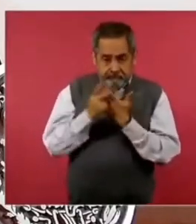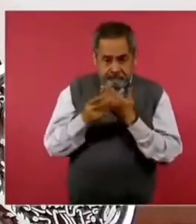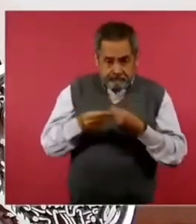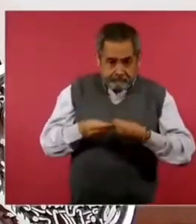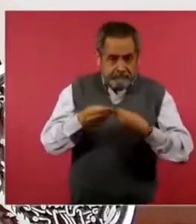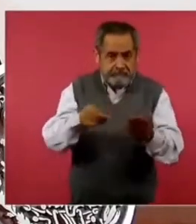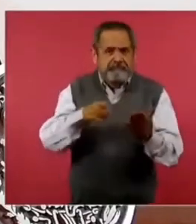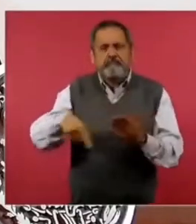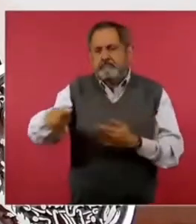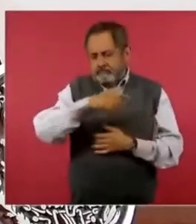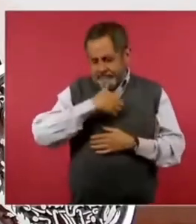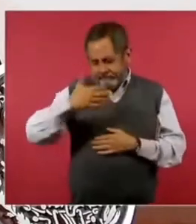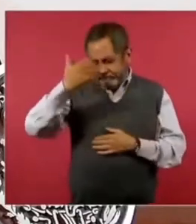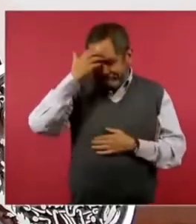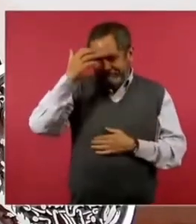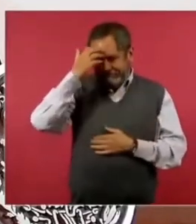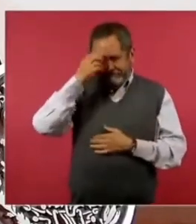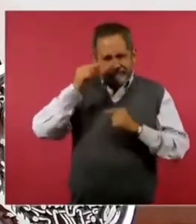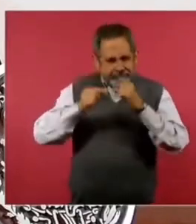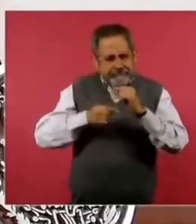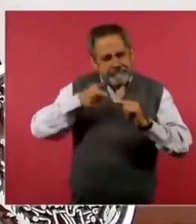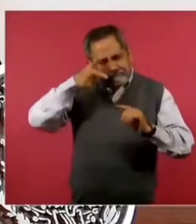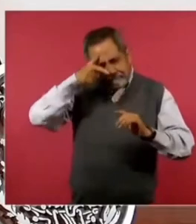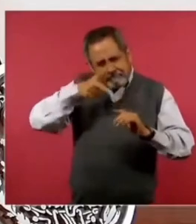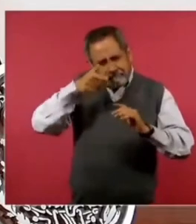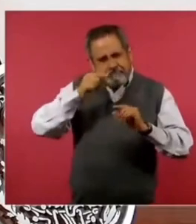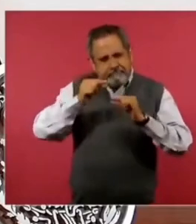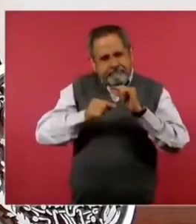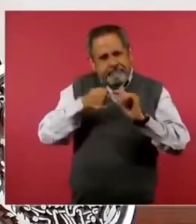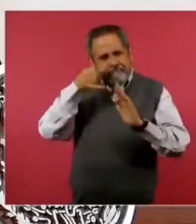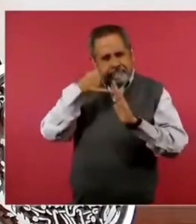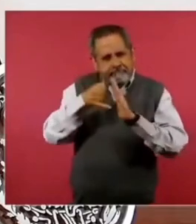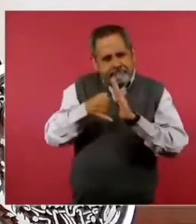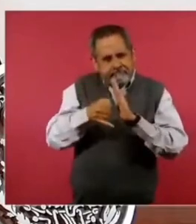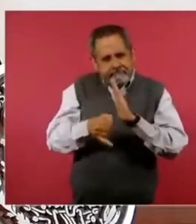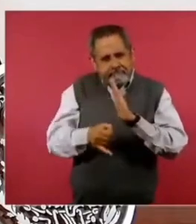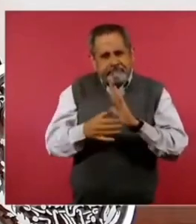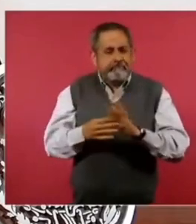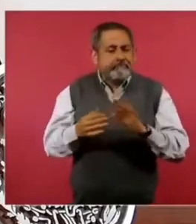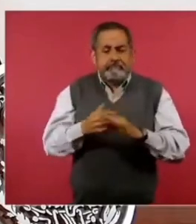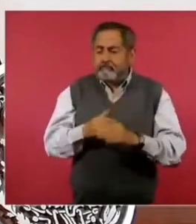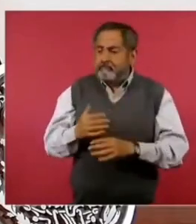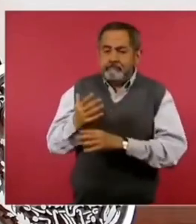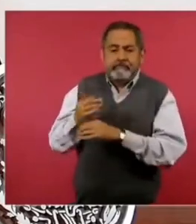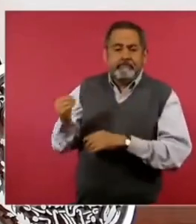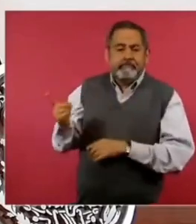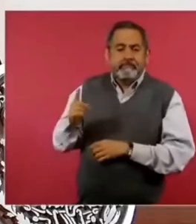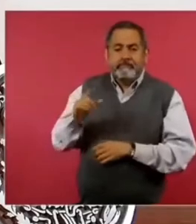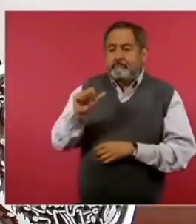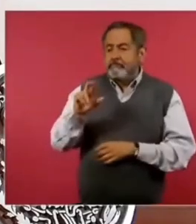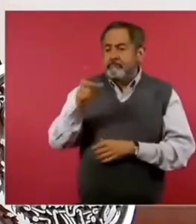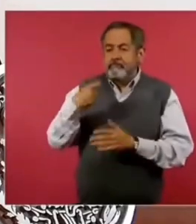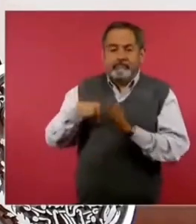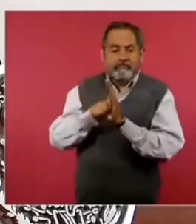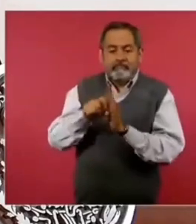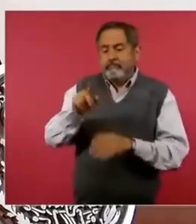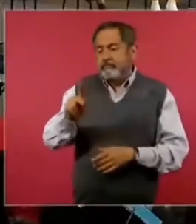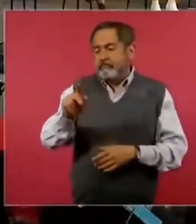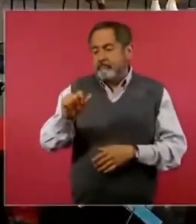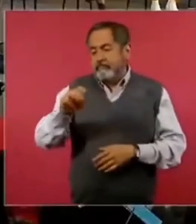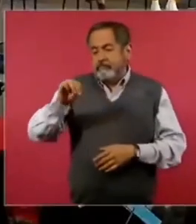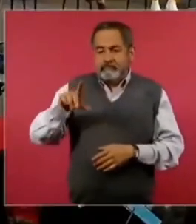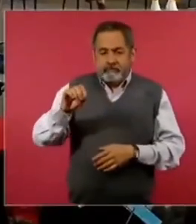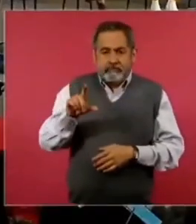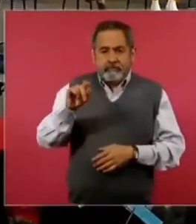todos conocemos y que cada día iremos conociendo mejor. Y en la voz de la arquitecta Pamela López